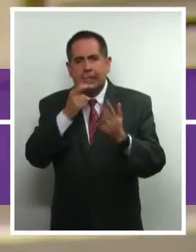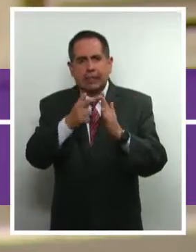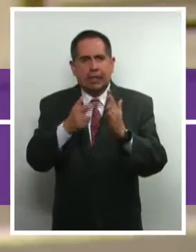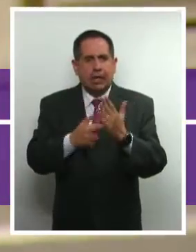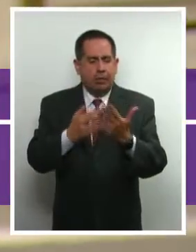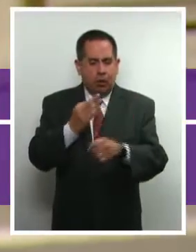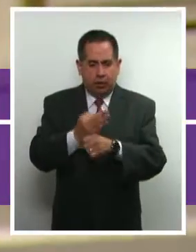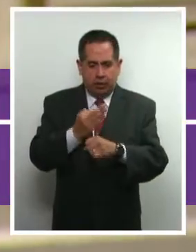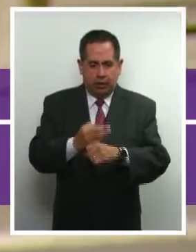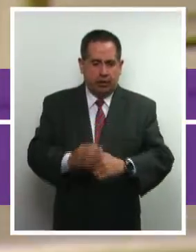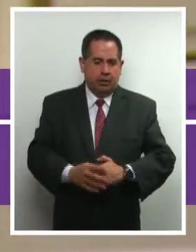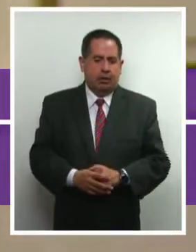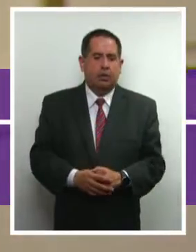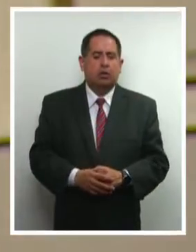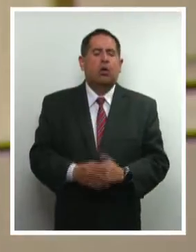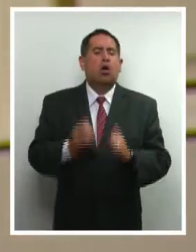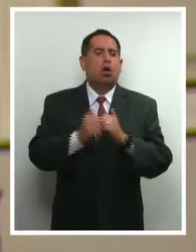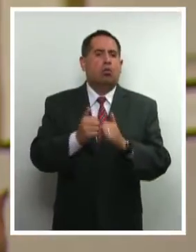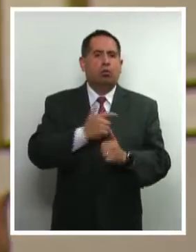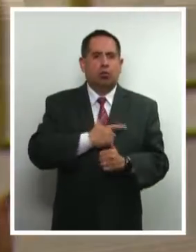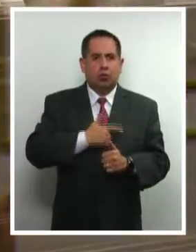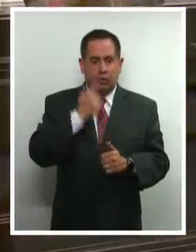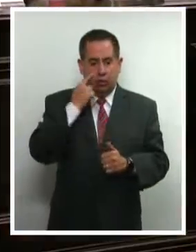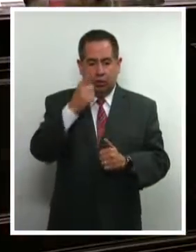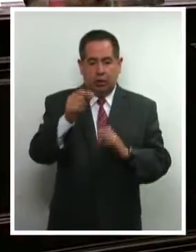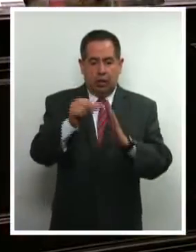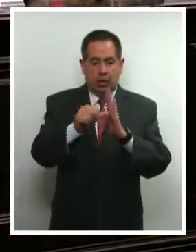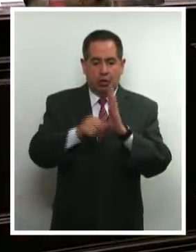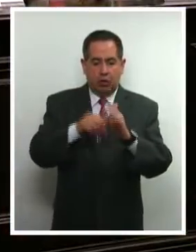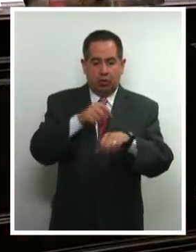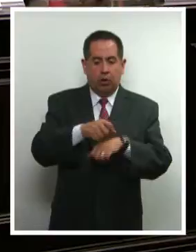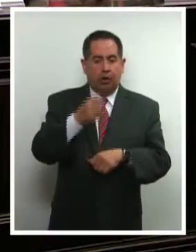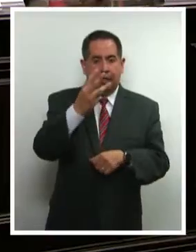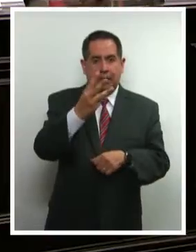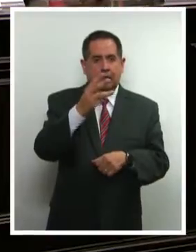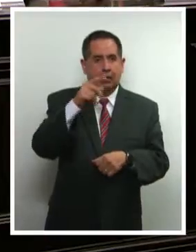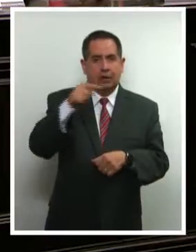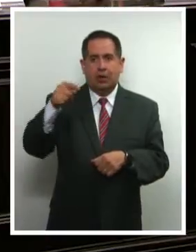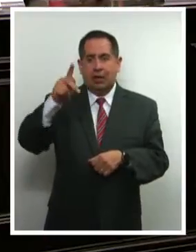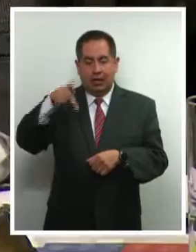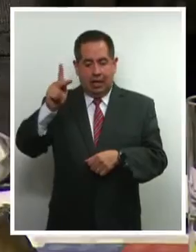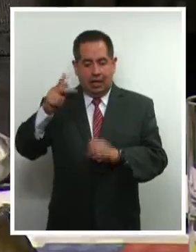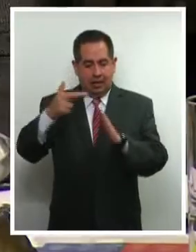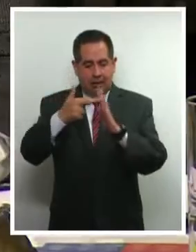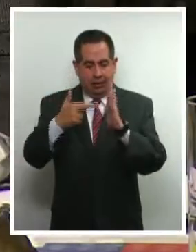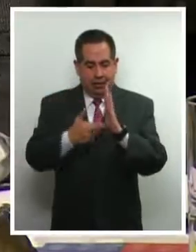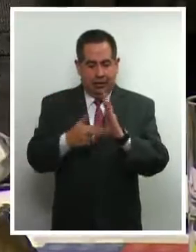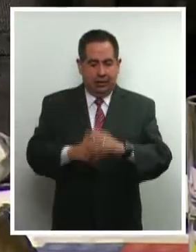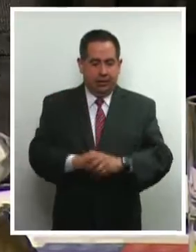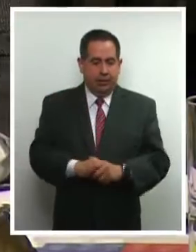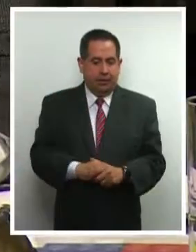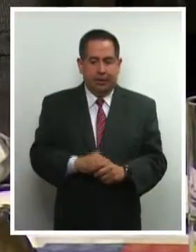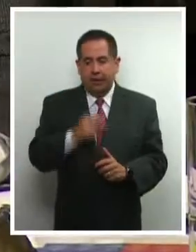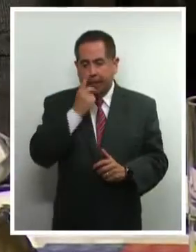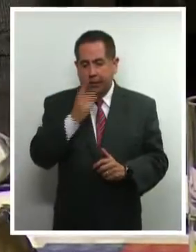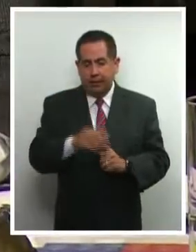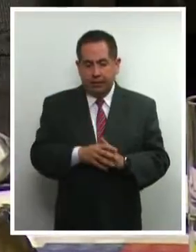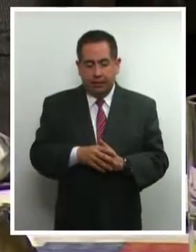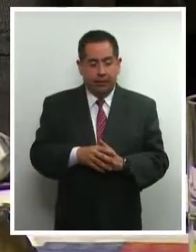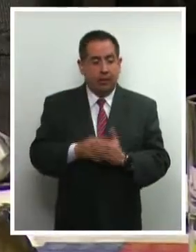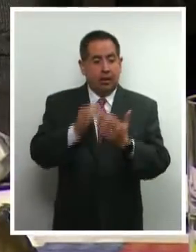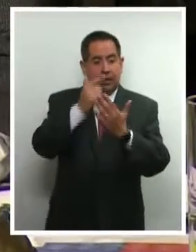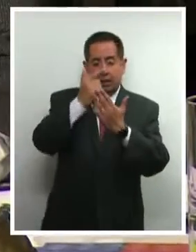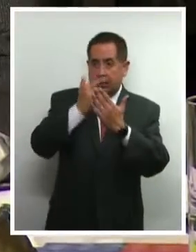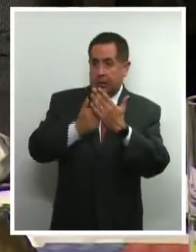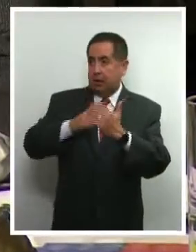en este momento. Con mucho gusto. Es el artículo 3º, inciso K, de los lineamientos, que dice: agotada la lista